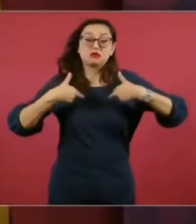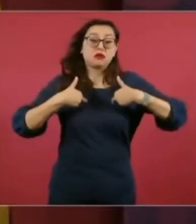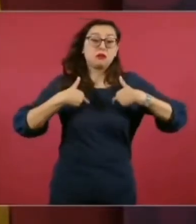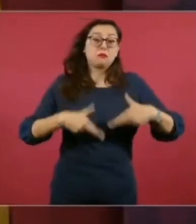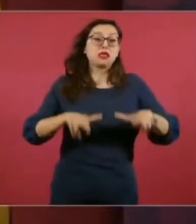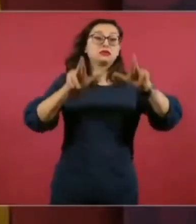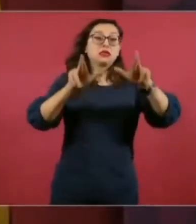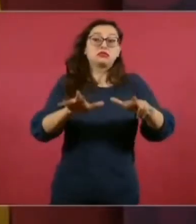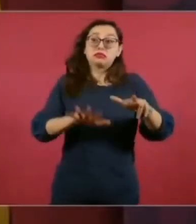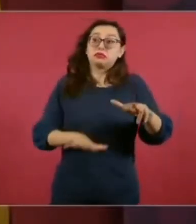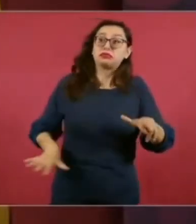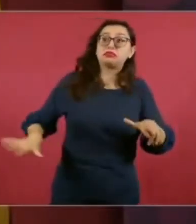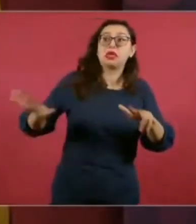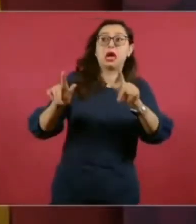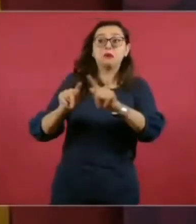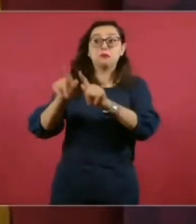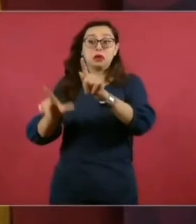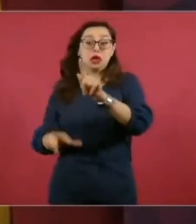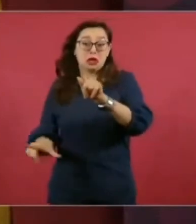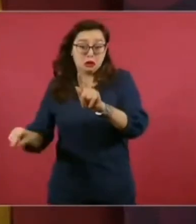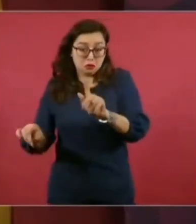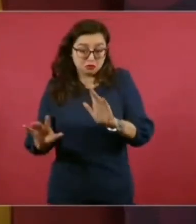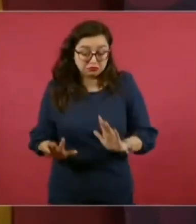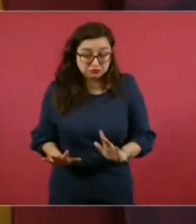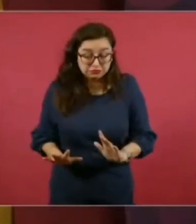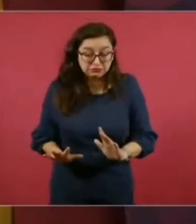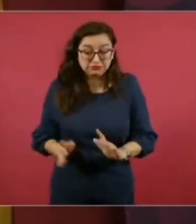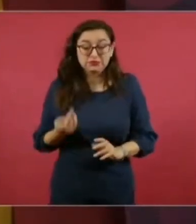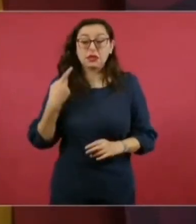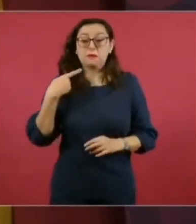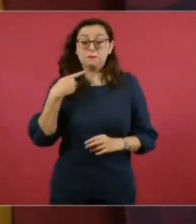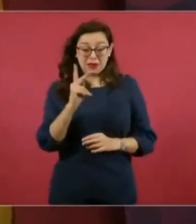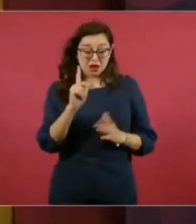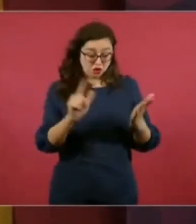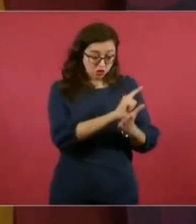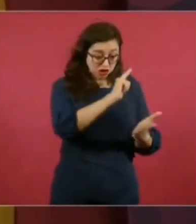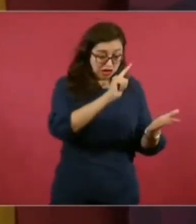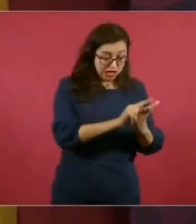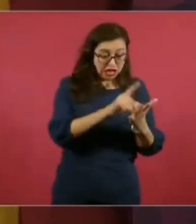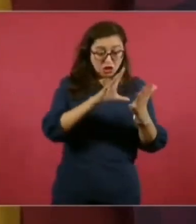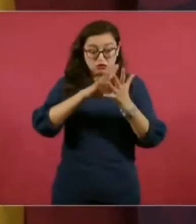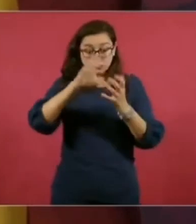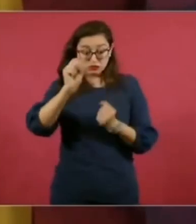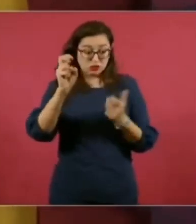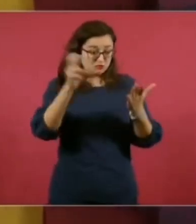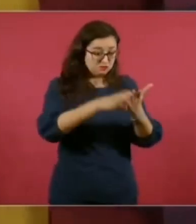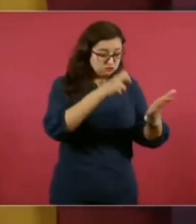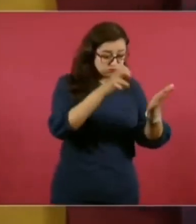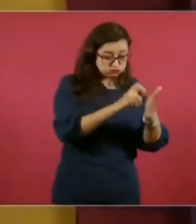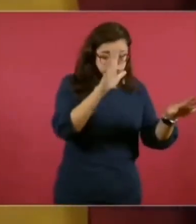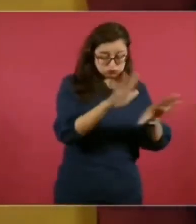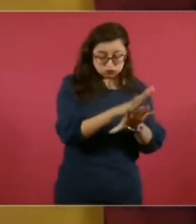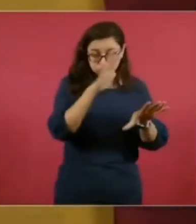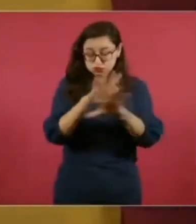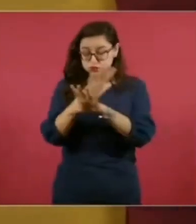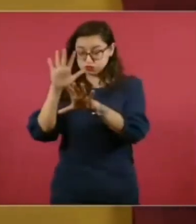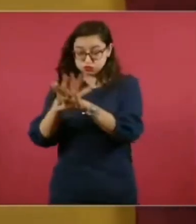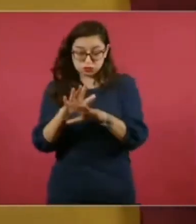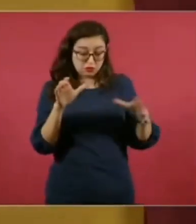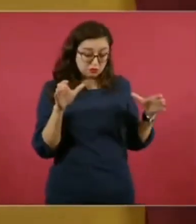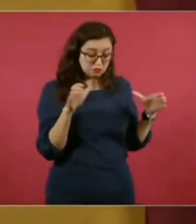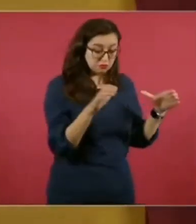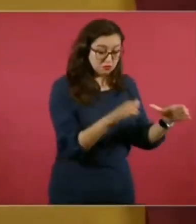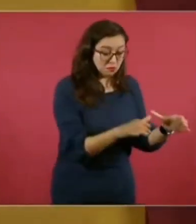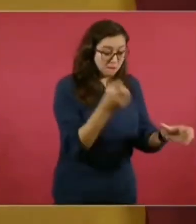aprobaron reformas a la Constitución y a las leyes solo en beneficio de una minoría y en detrimento de